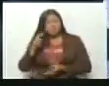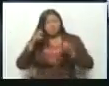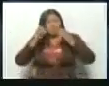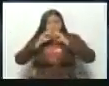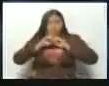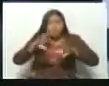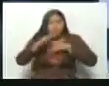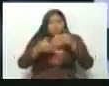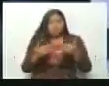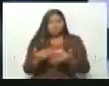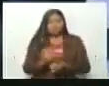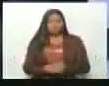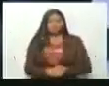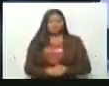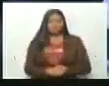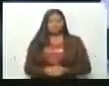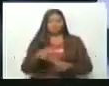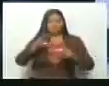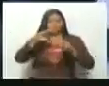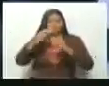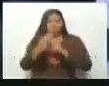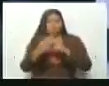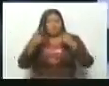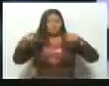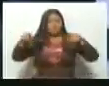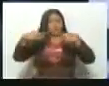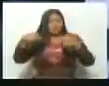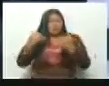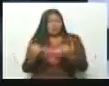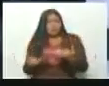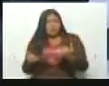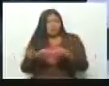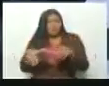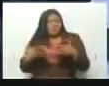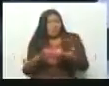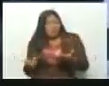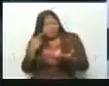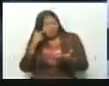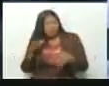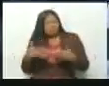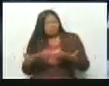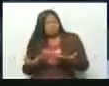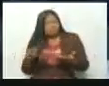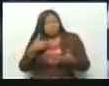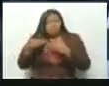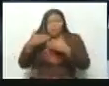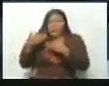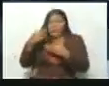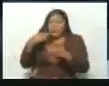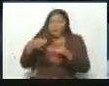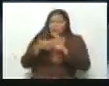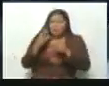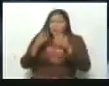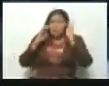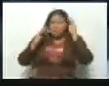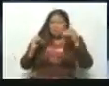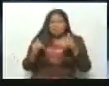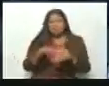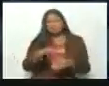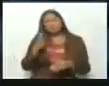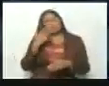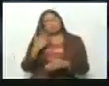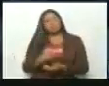discursivo, desde el punto de vista cultural, musical, cuáles son los elementos que tenemos en común y cómo podemos abordar. Yo voy a citar